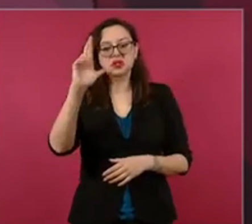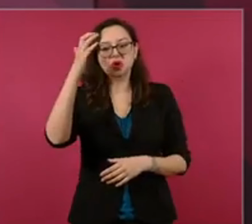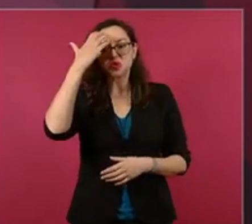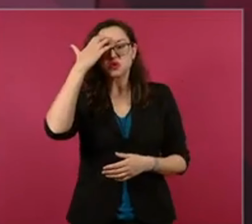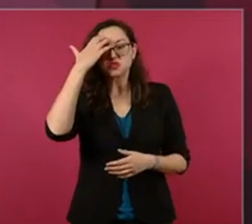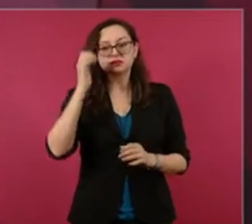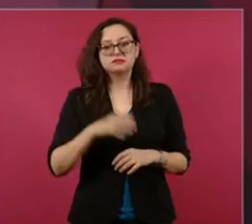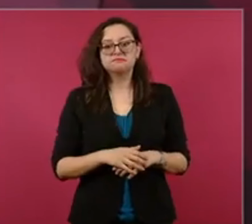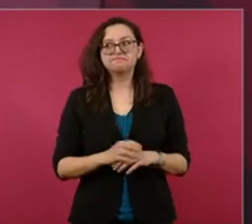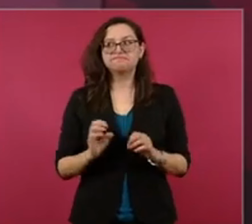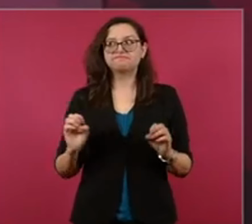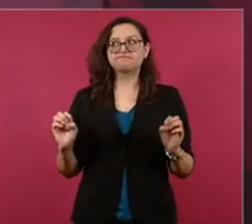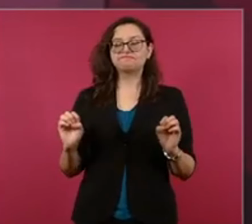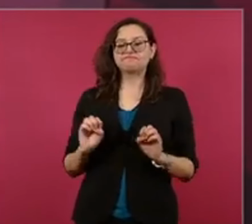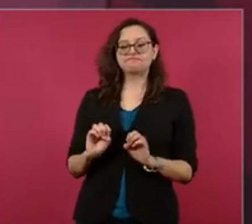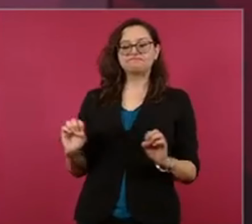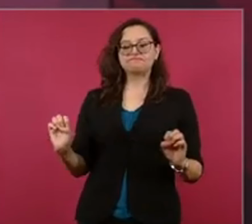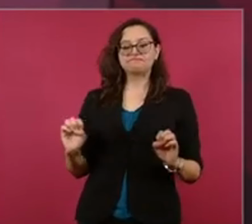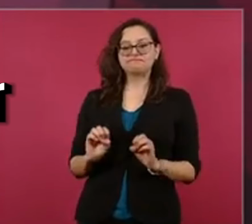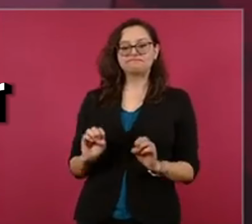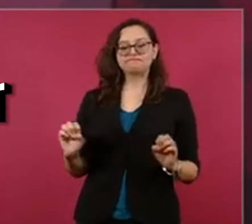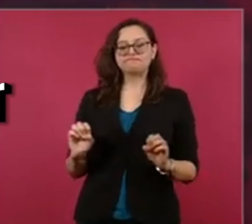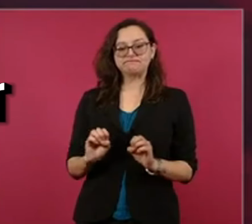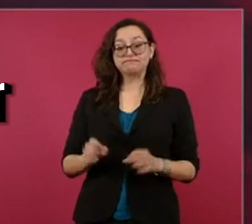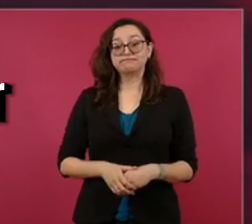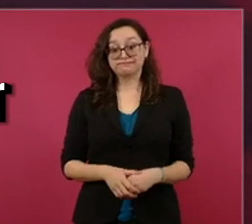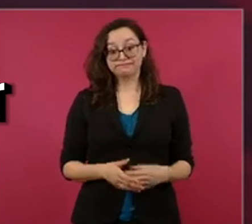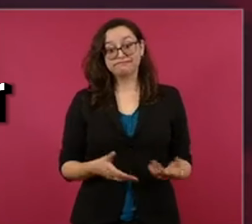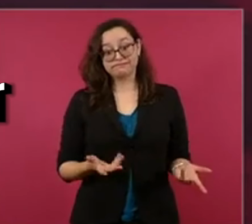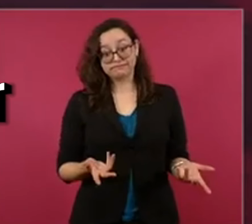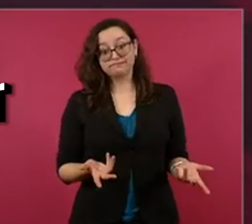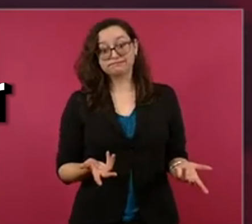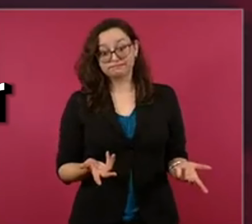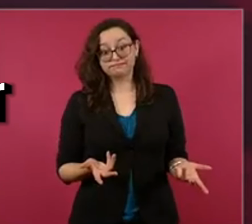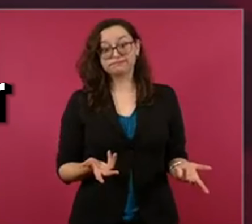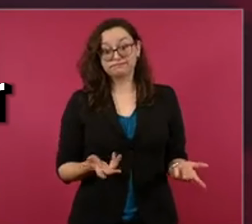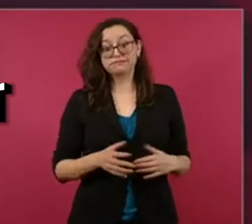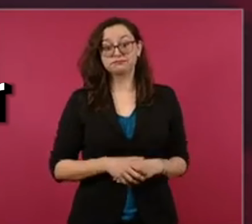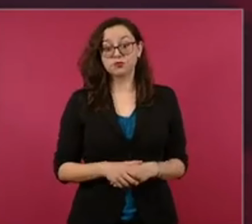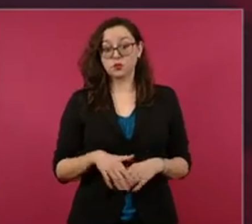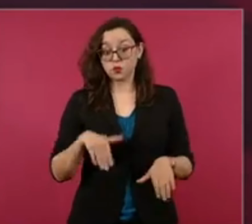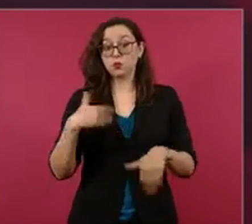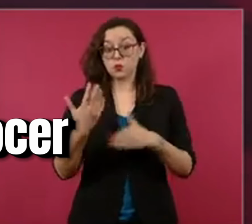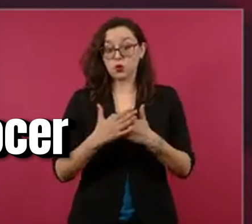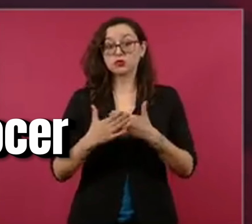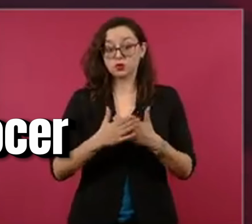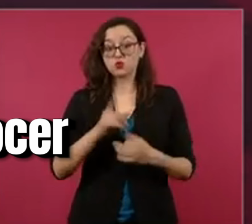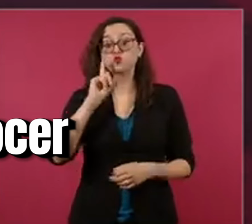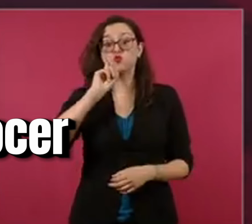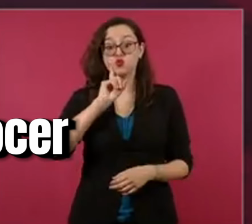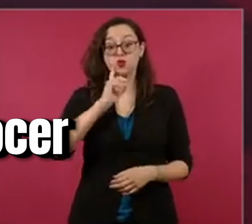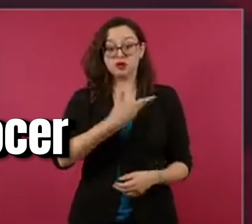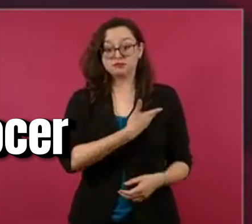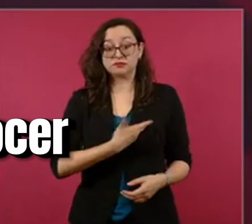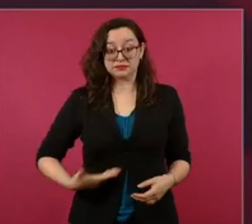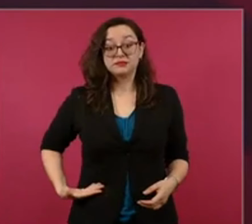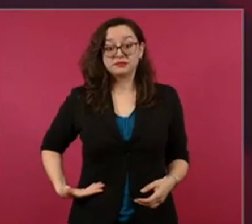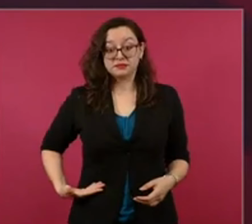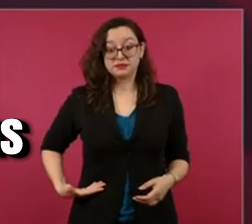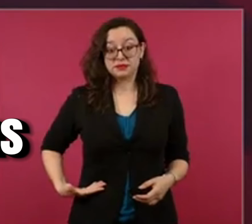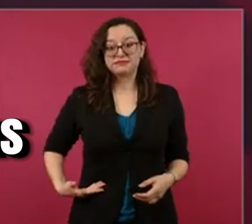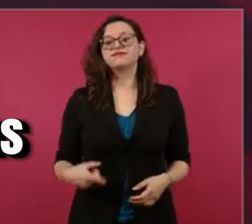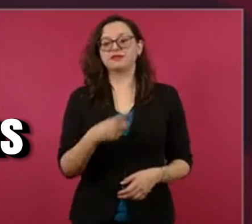Y contestaba, nadie. Y decía, como va a llegar una mujer presidenta, pues por primera vez vamos a